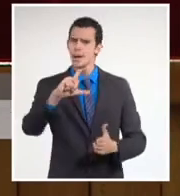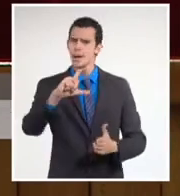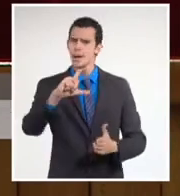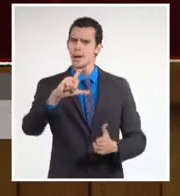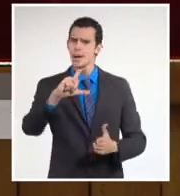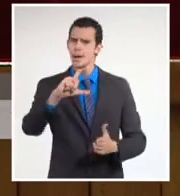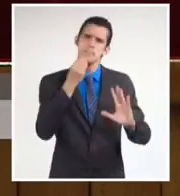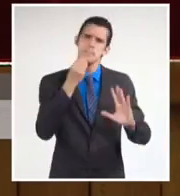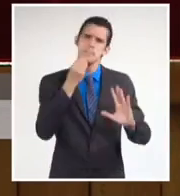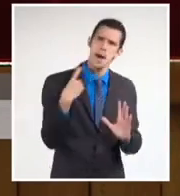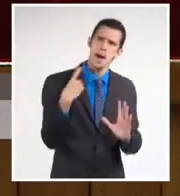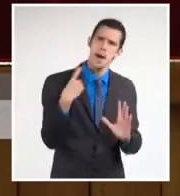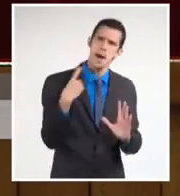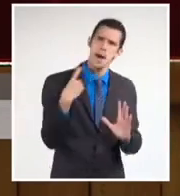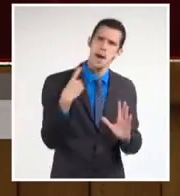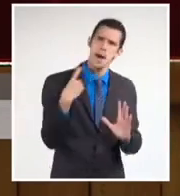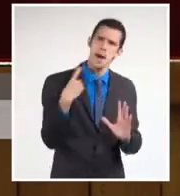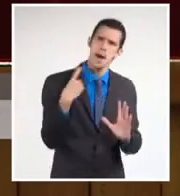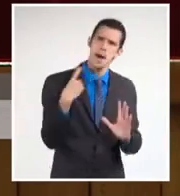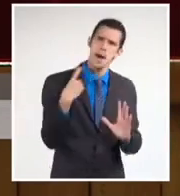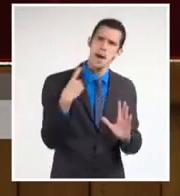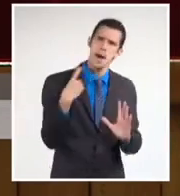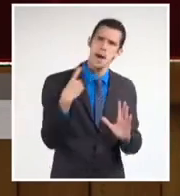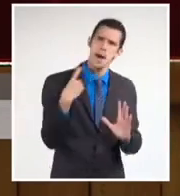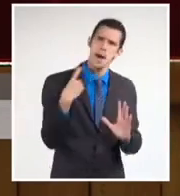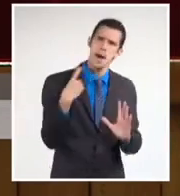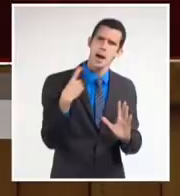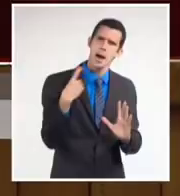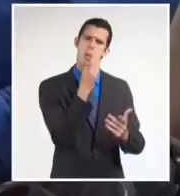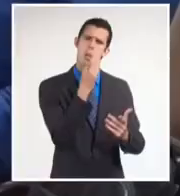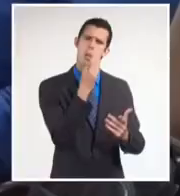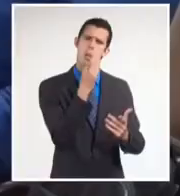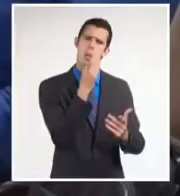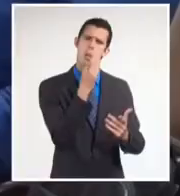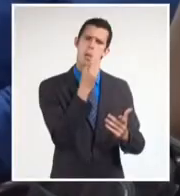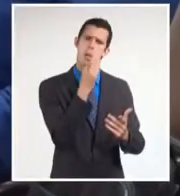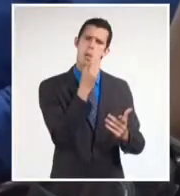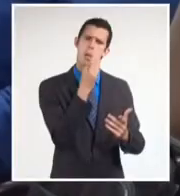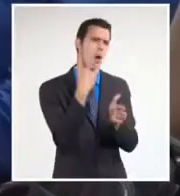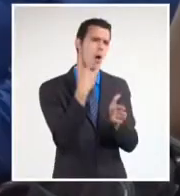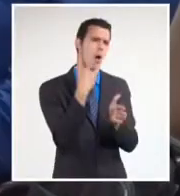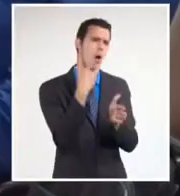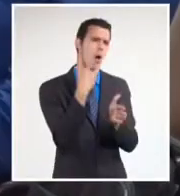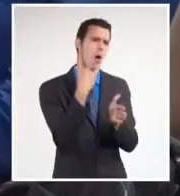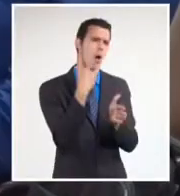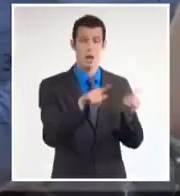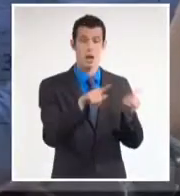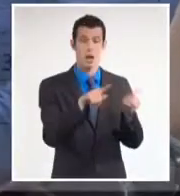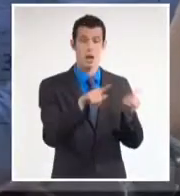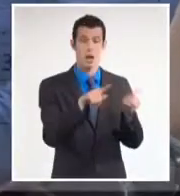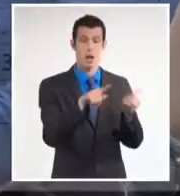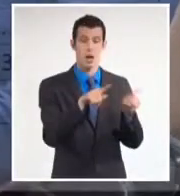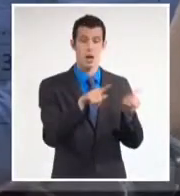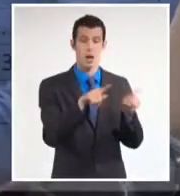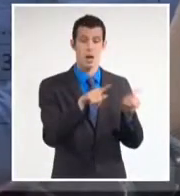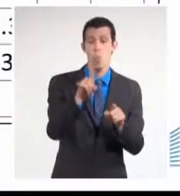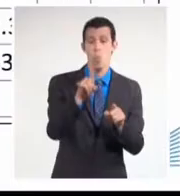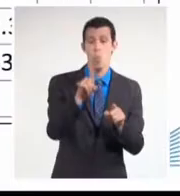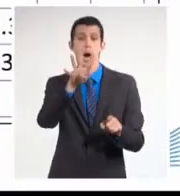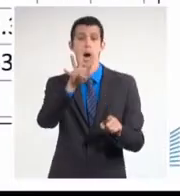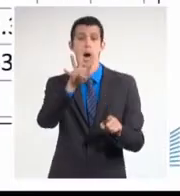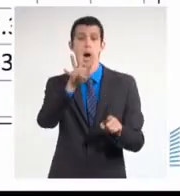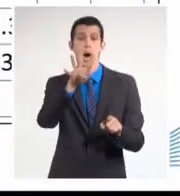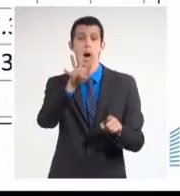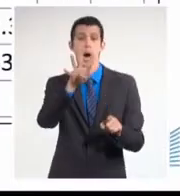en pérdida, aunque no lo expresara la contabilidad. Tenemos inflación en Cuba, pero no tenemos crecimiento generalizado de los precios.